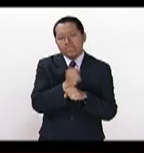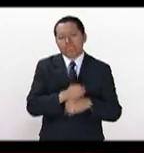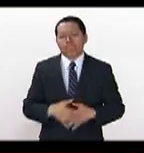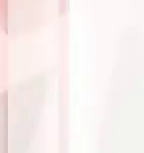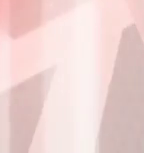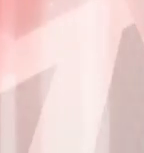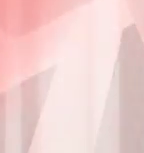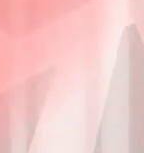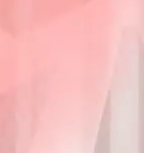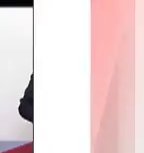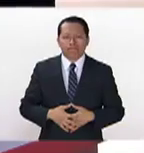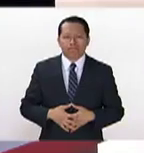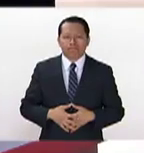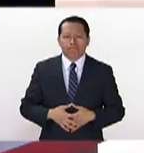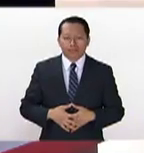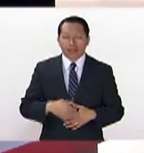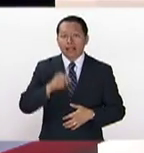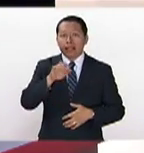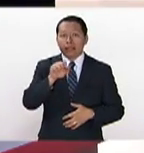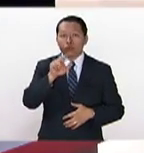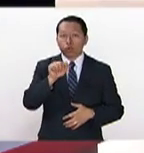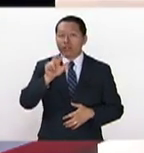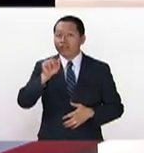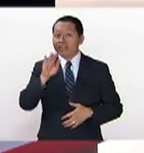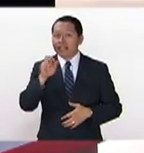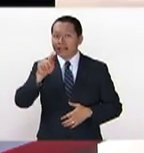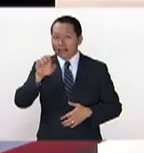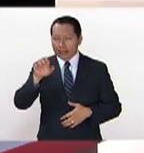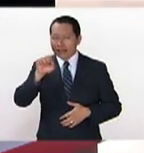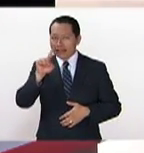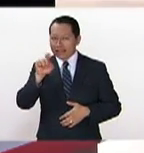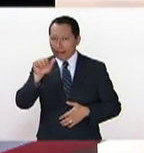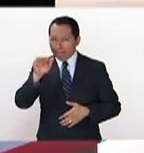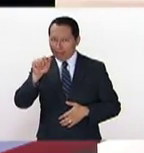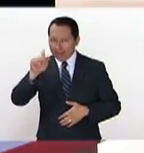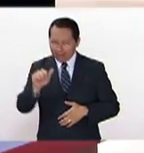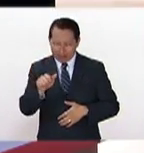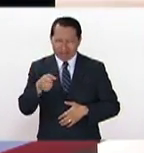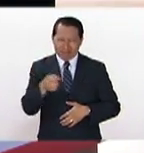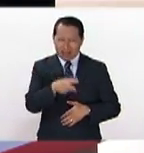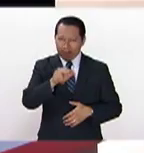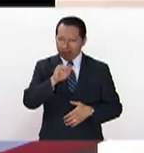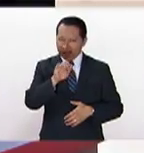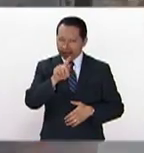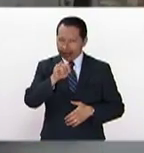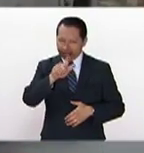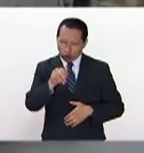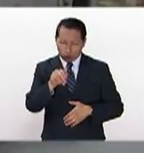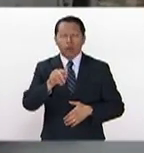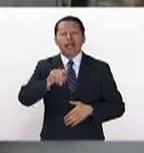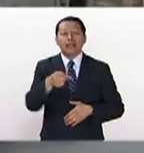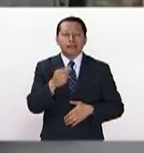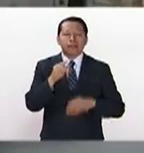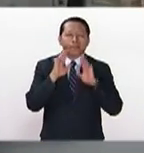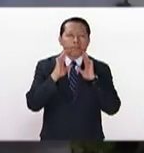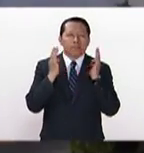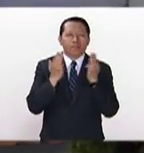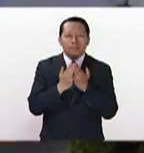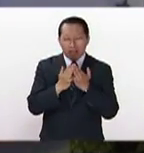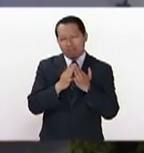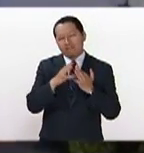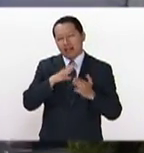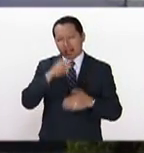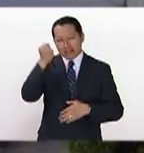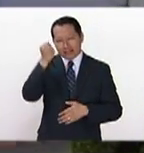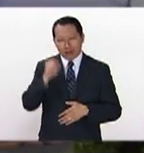correspondientes. Jesús Vicente Zambada Niebla, el Vicentillo, uno de los principales miembros del cártel de Sinaloa e hijo de Ismael El